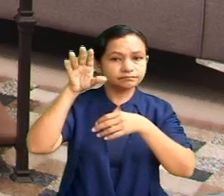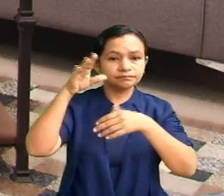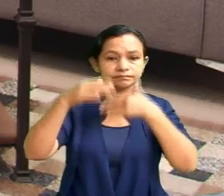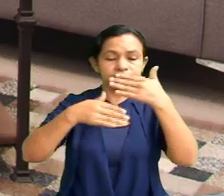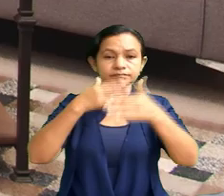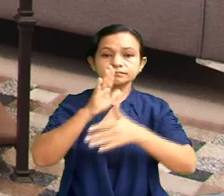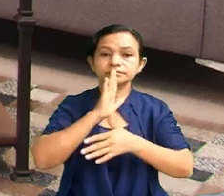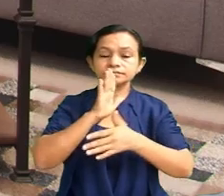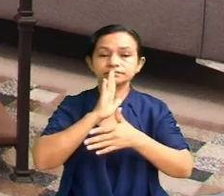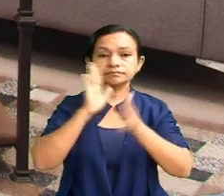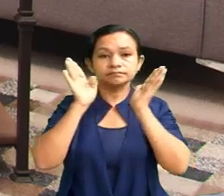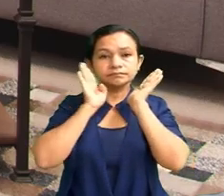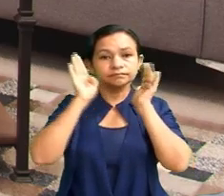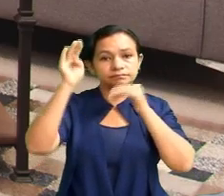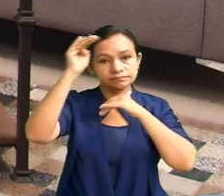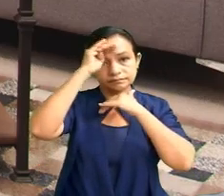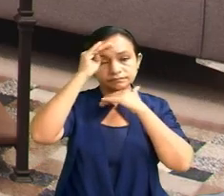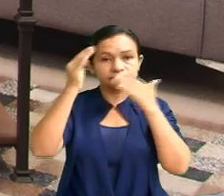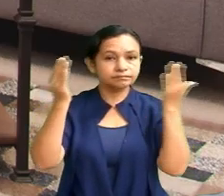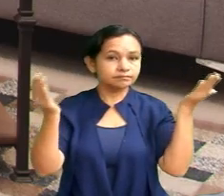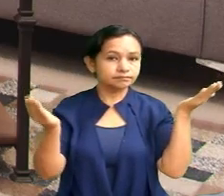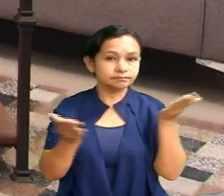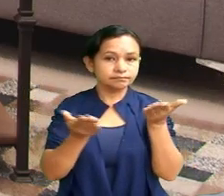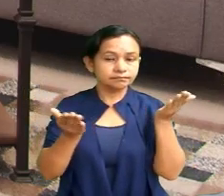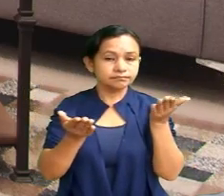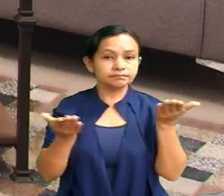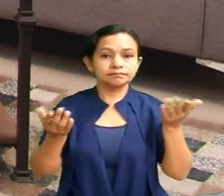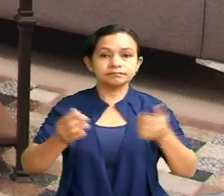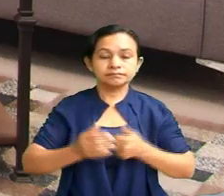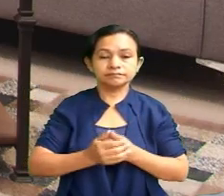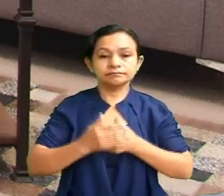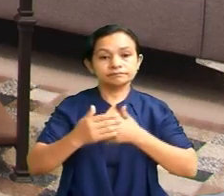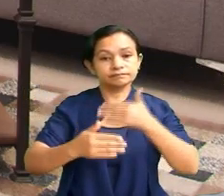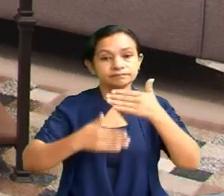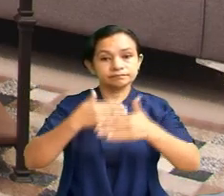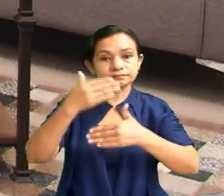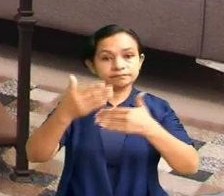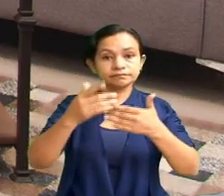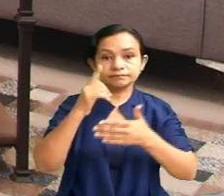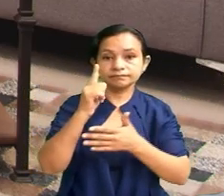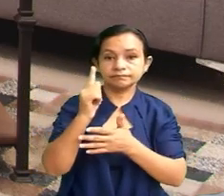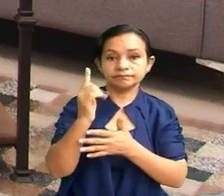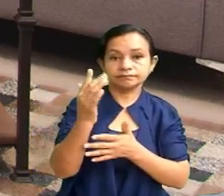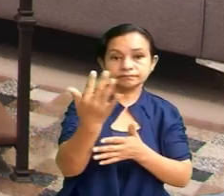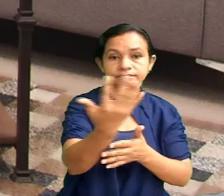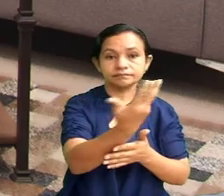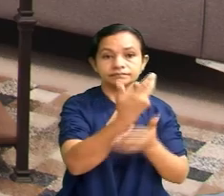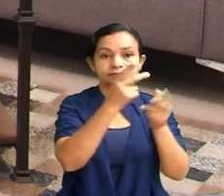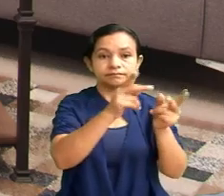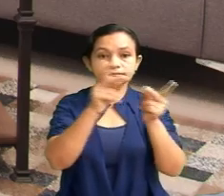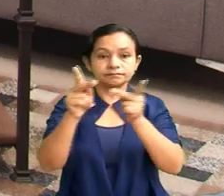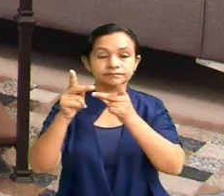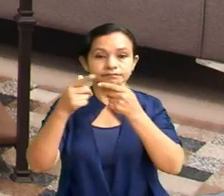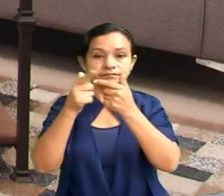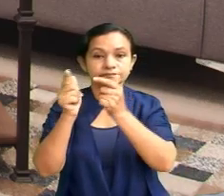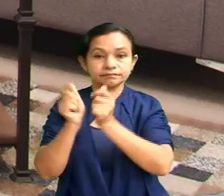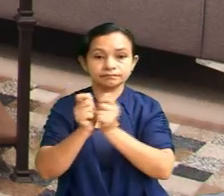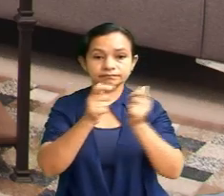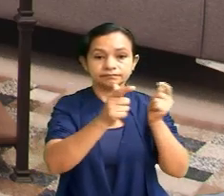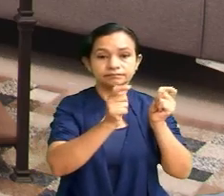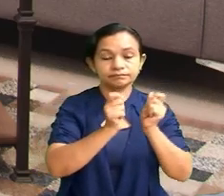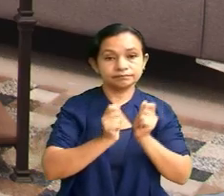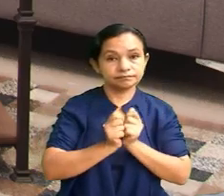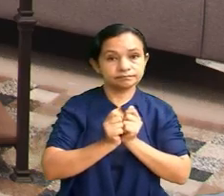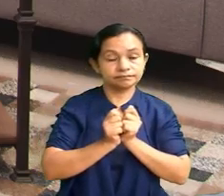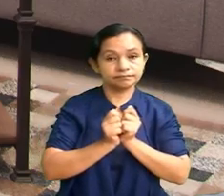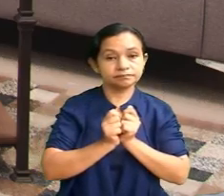conversación con el sector privado porque vaya pues también es un proceso que involucra a todos a todos los sectores que se ven